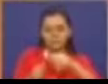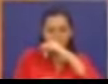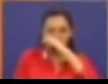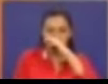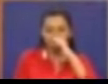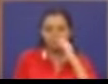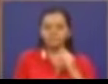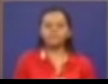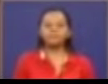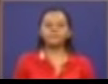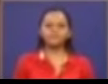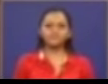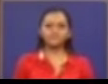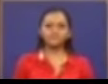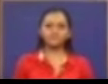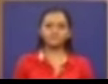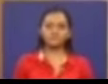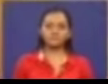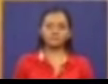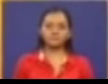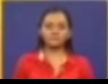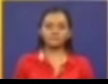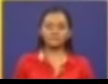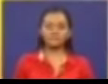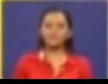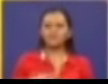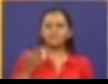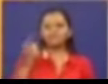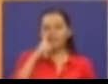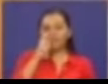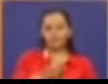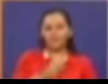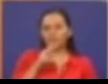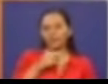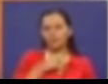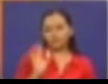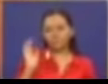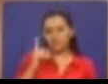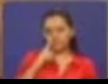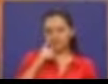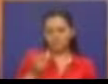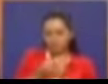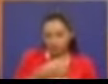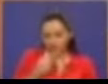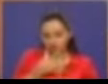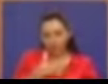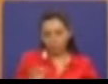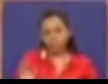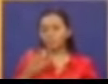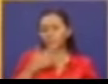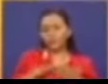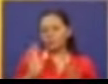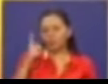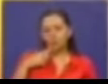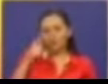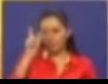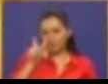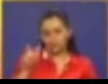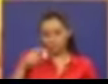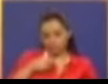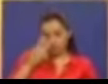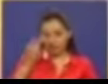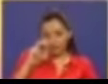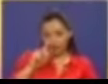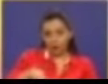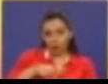subempleo. El empleo inadecuado suena feo, pero en realidad la gente que quiere, que trabaja 20 horas semanales